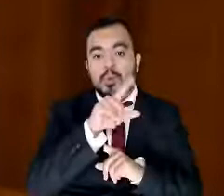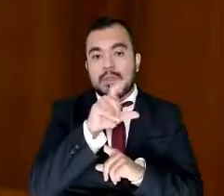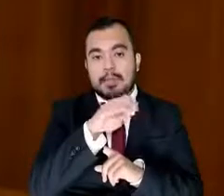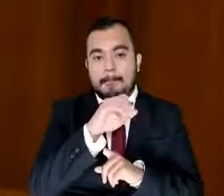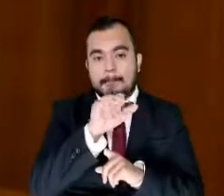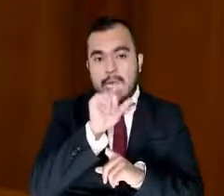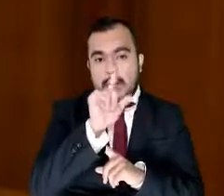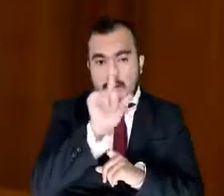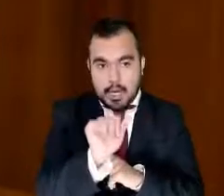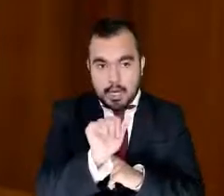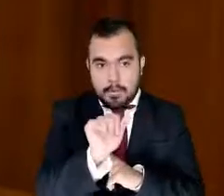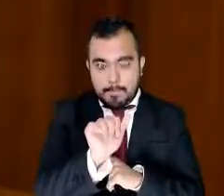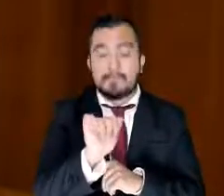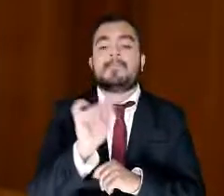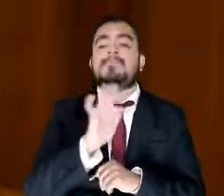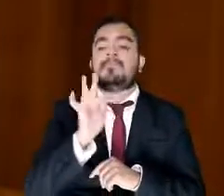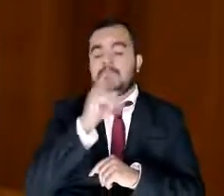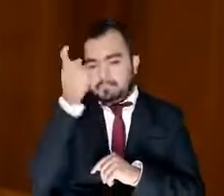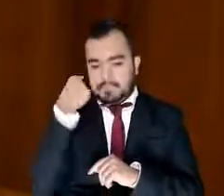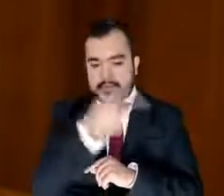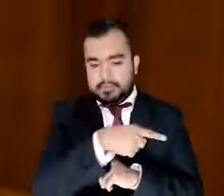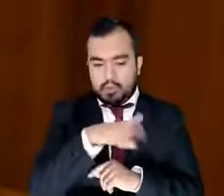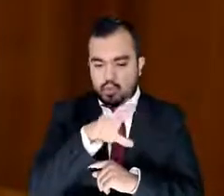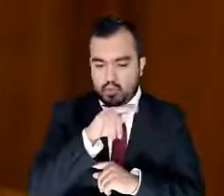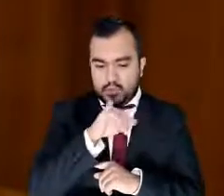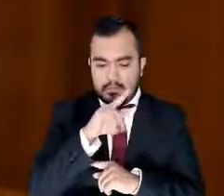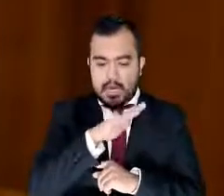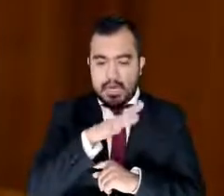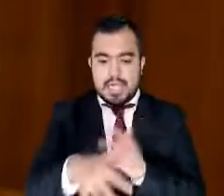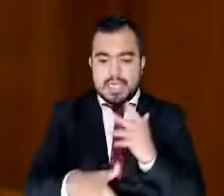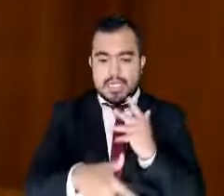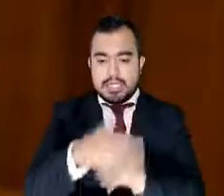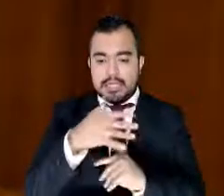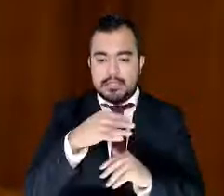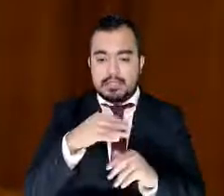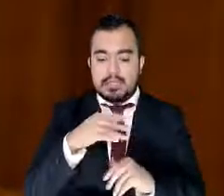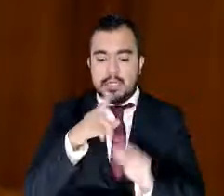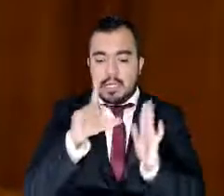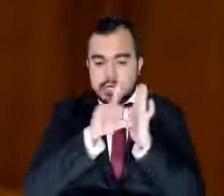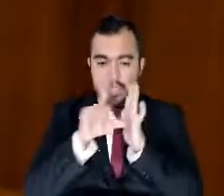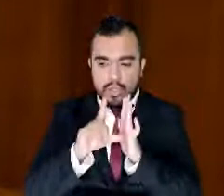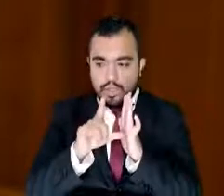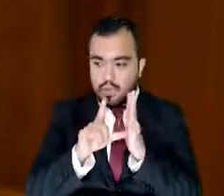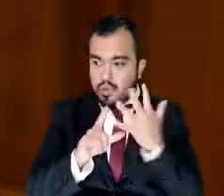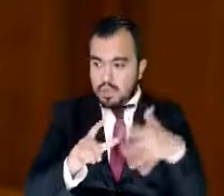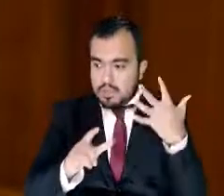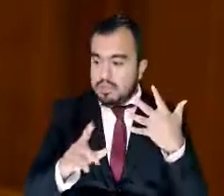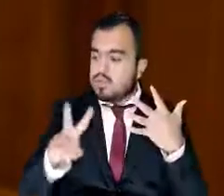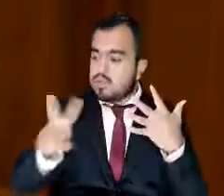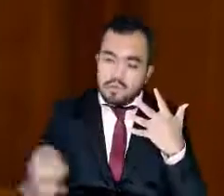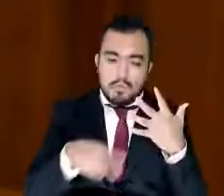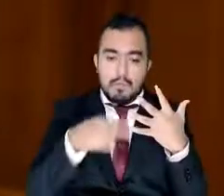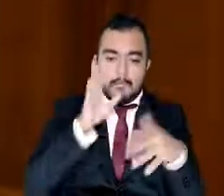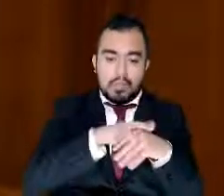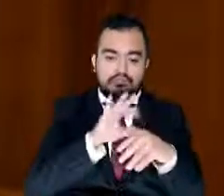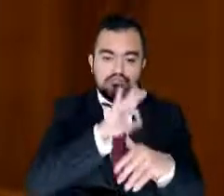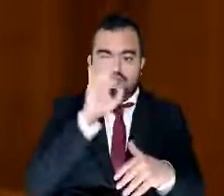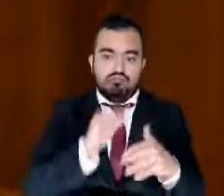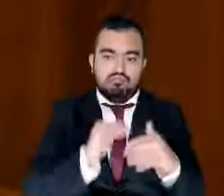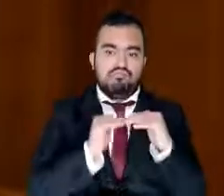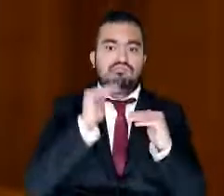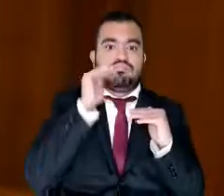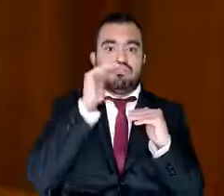estoy hablando de que estamos en el sistema Cutzamala en cerca de 15 metros cúbicos y recuperamos 2, pues es un incremento porcentual